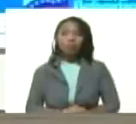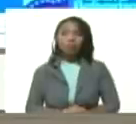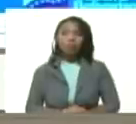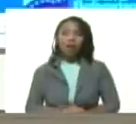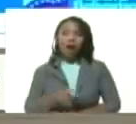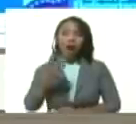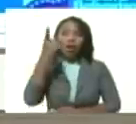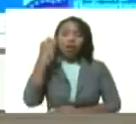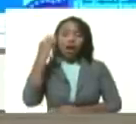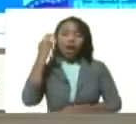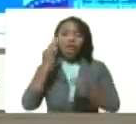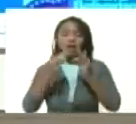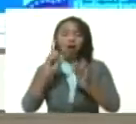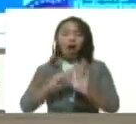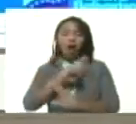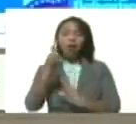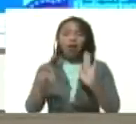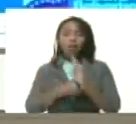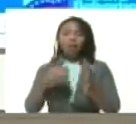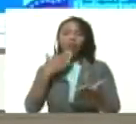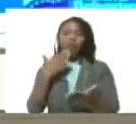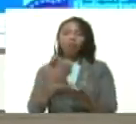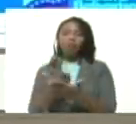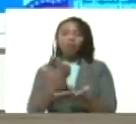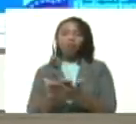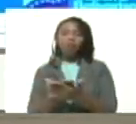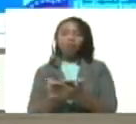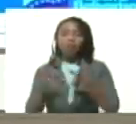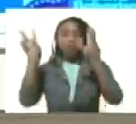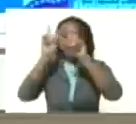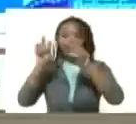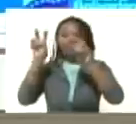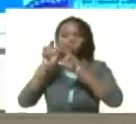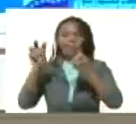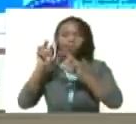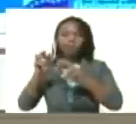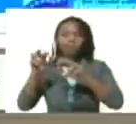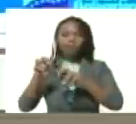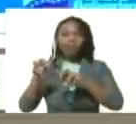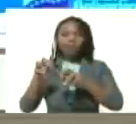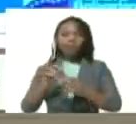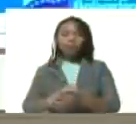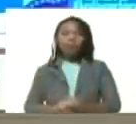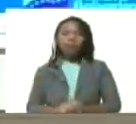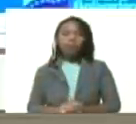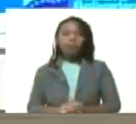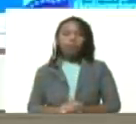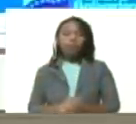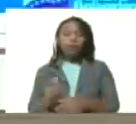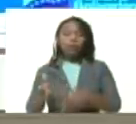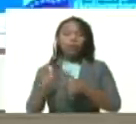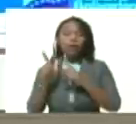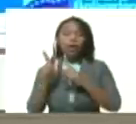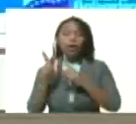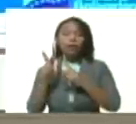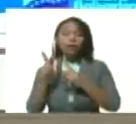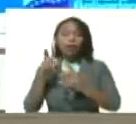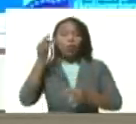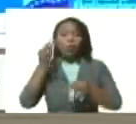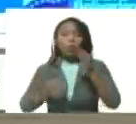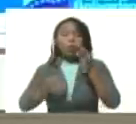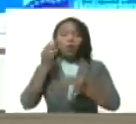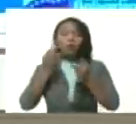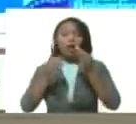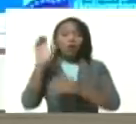Ayer nuestro fiscal general solicitó la investigación de las autoridades judiciales